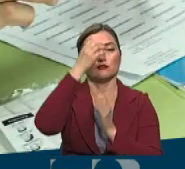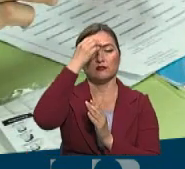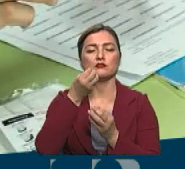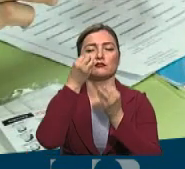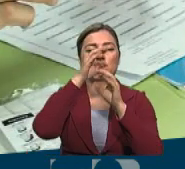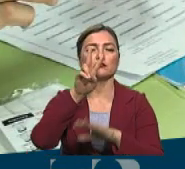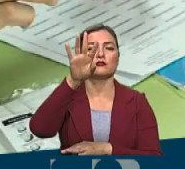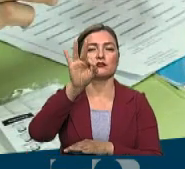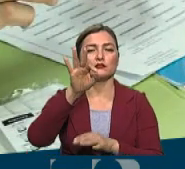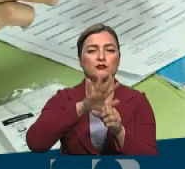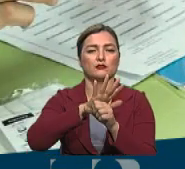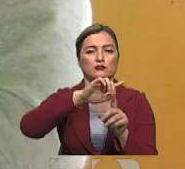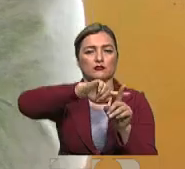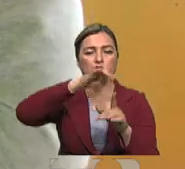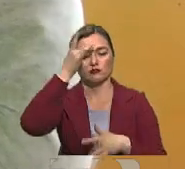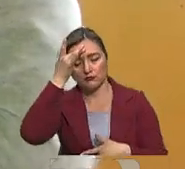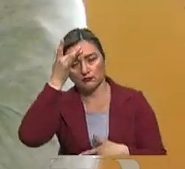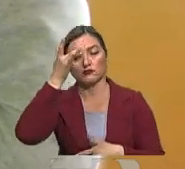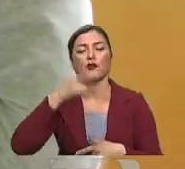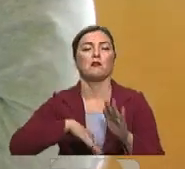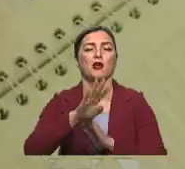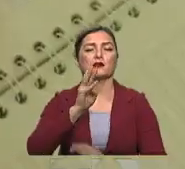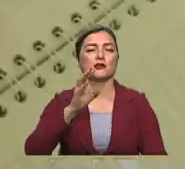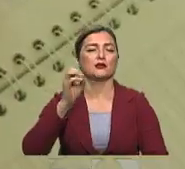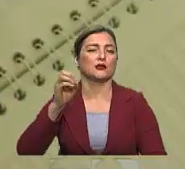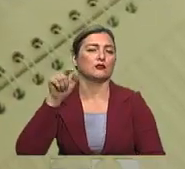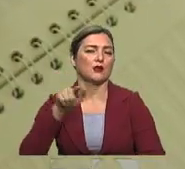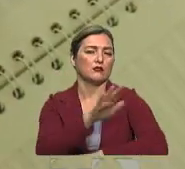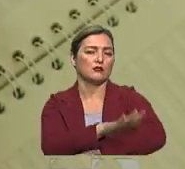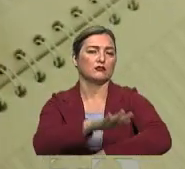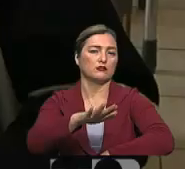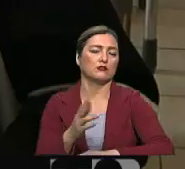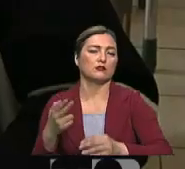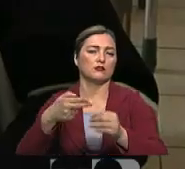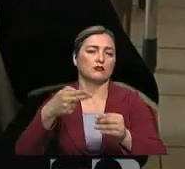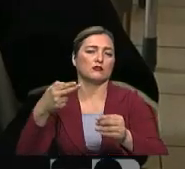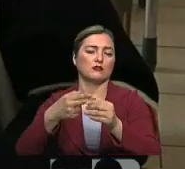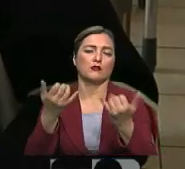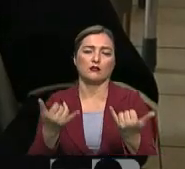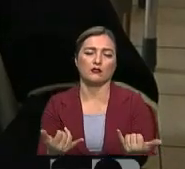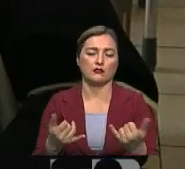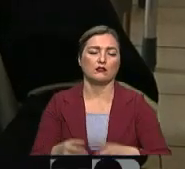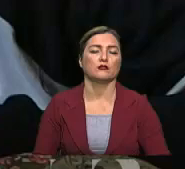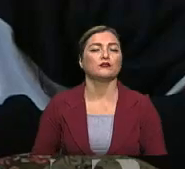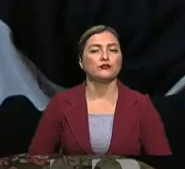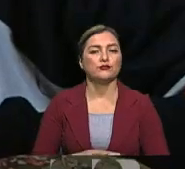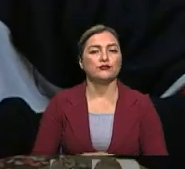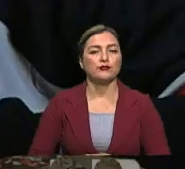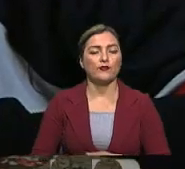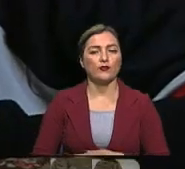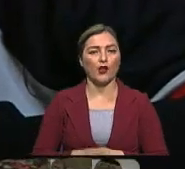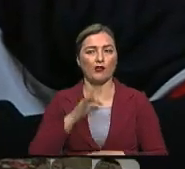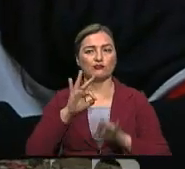reportado 29 casos de COVID-19 entre los más de 600.000 alumnos que asisten actualmente a clases presenciales. No